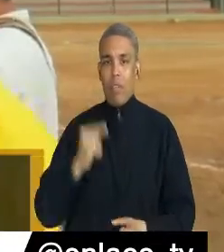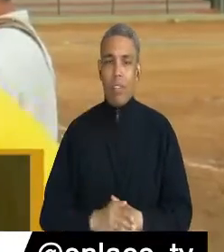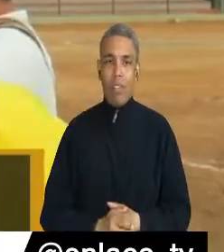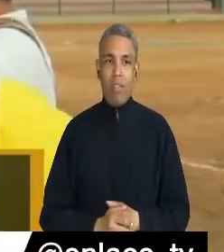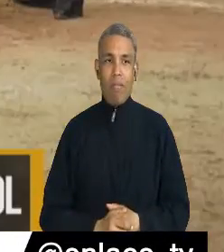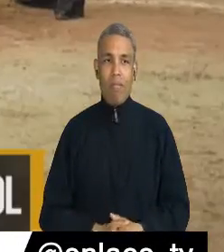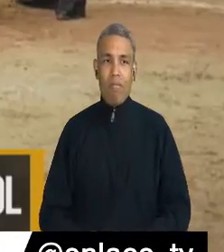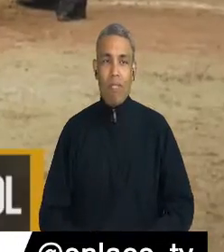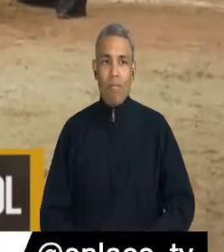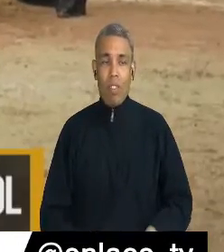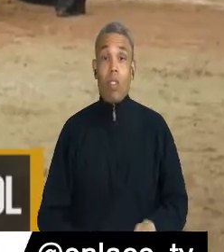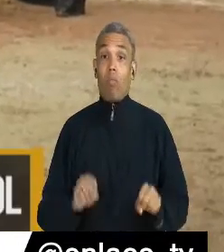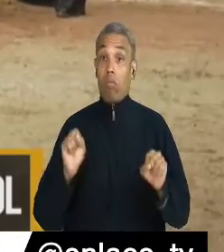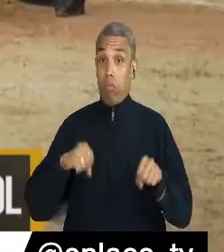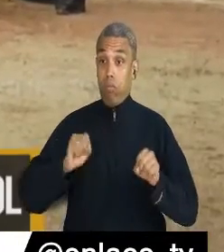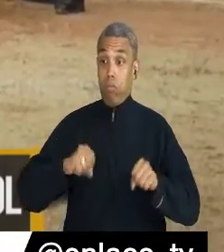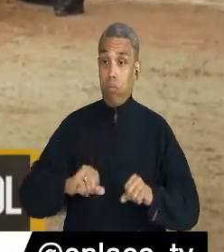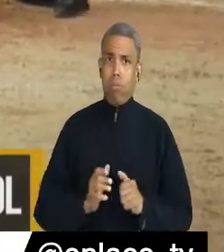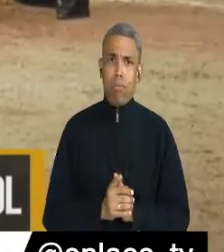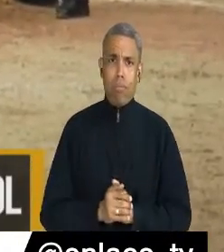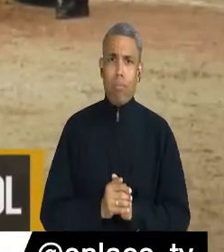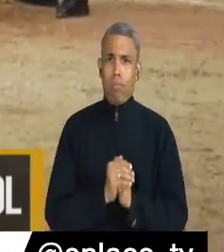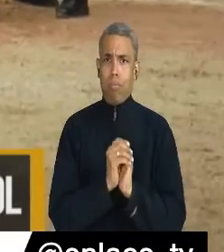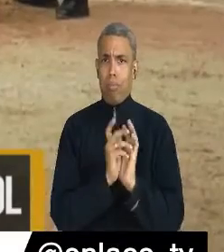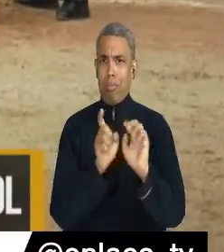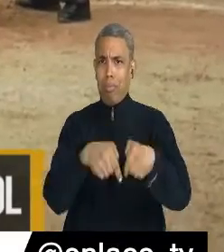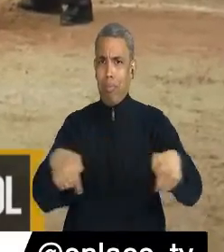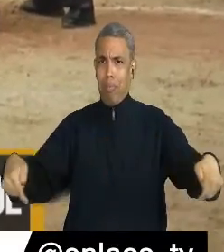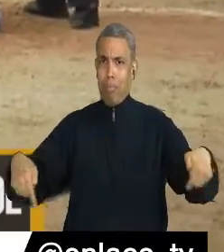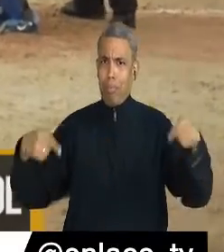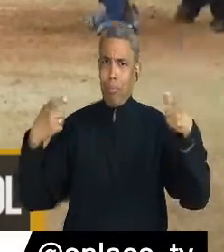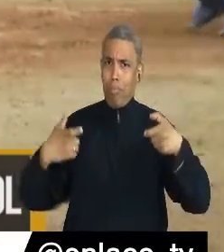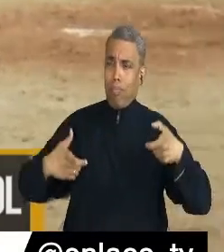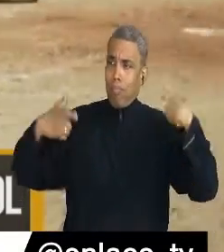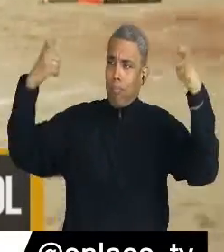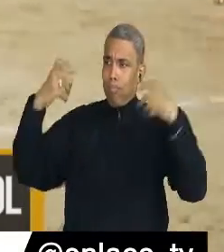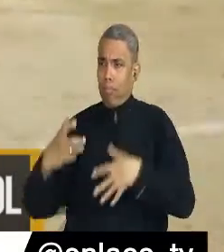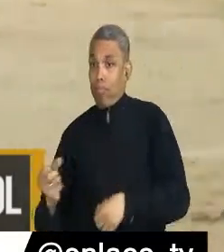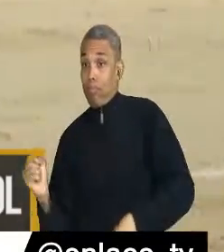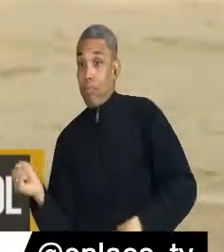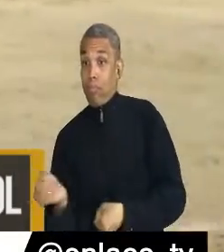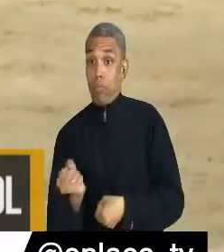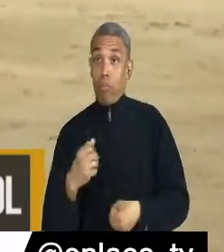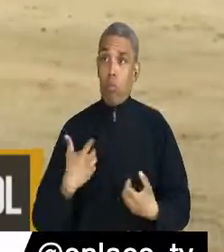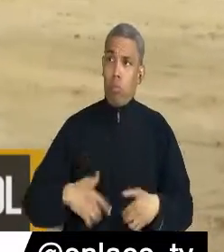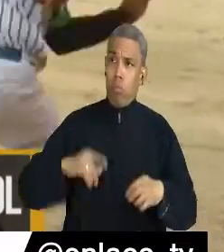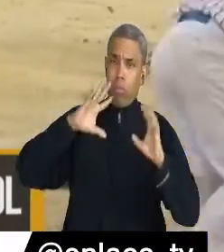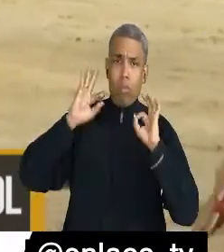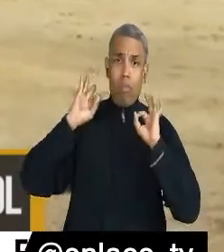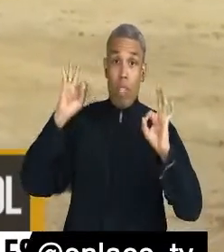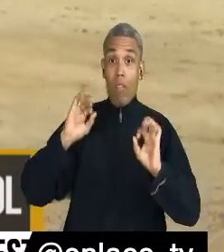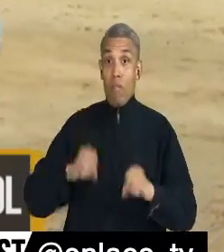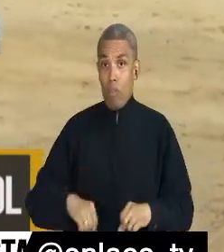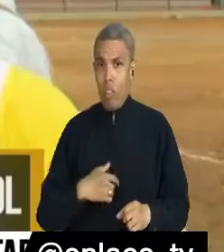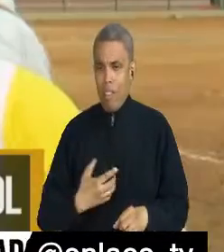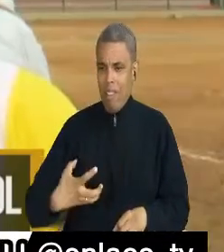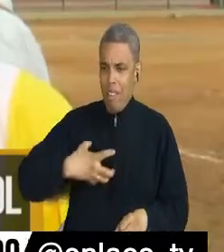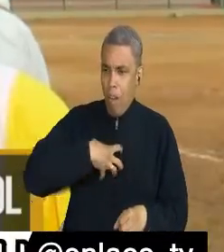están a la altura pues tienen dos estadios en buen estado y me da la oportunidad de poder agilizar los juegos y